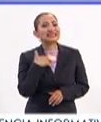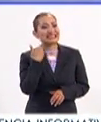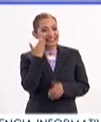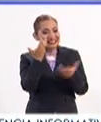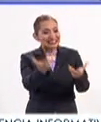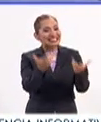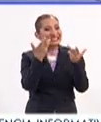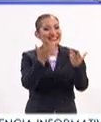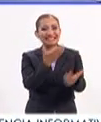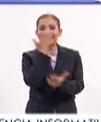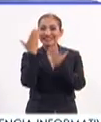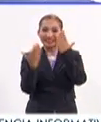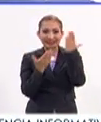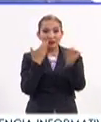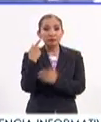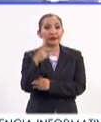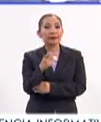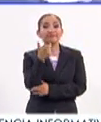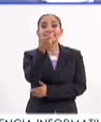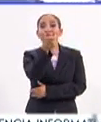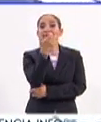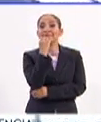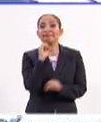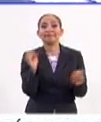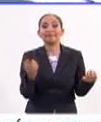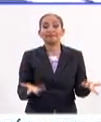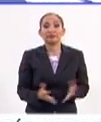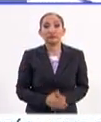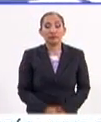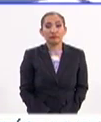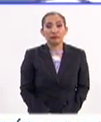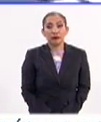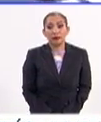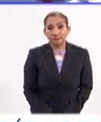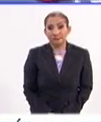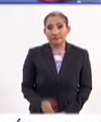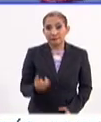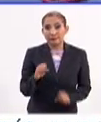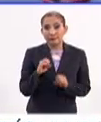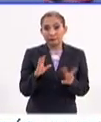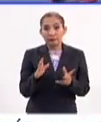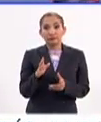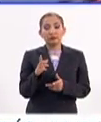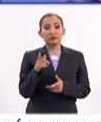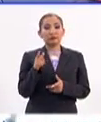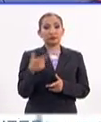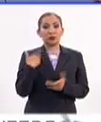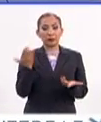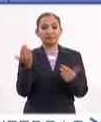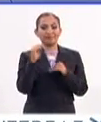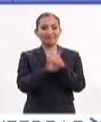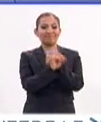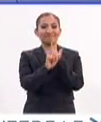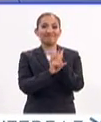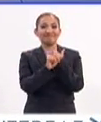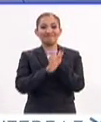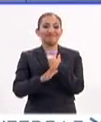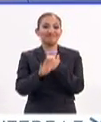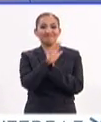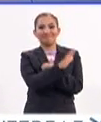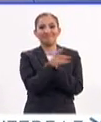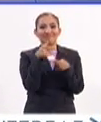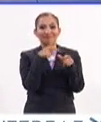ganas, pero les faltan los recursos, ¿no? Claro. Y obviamente, pues, es un gran obstáculo para ellos el